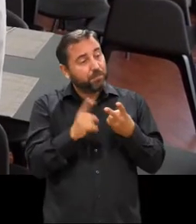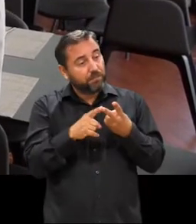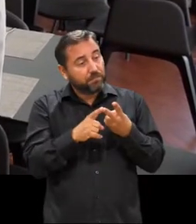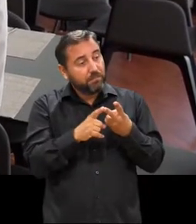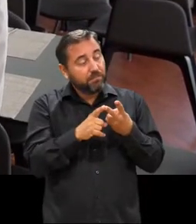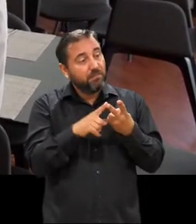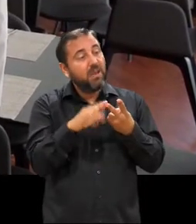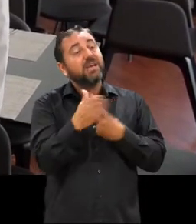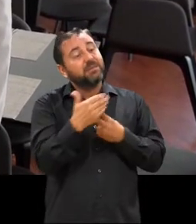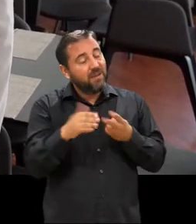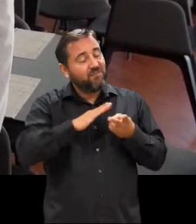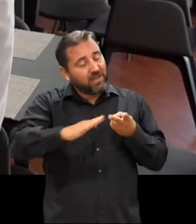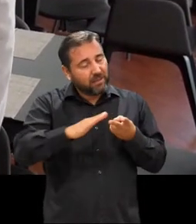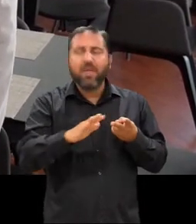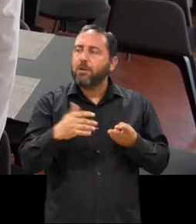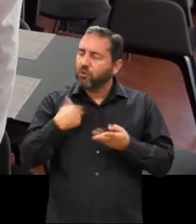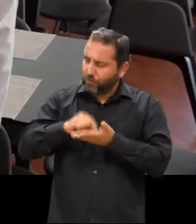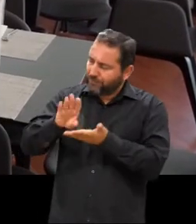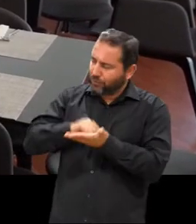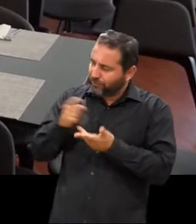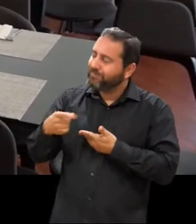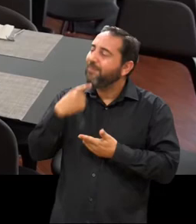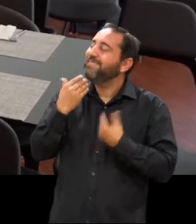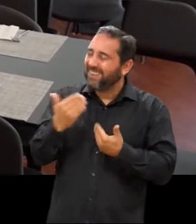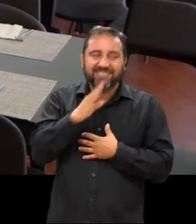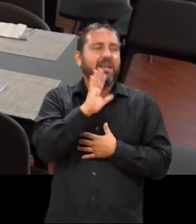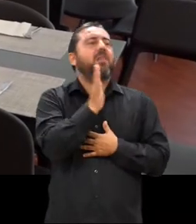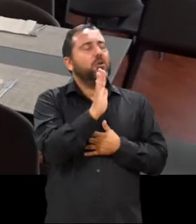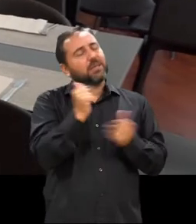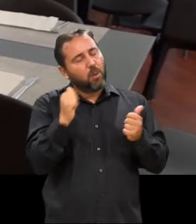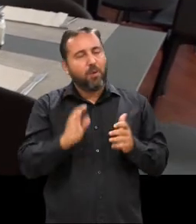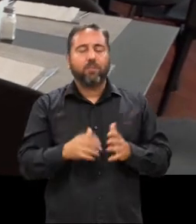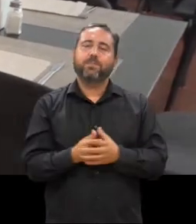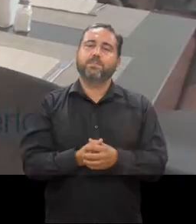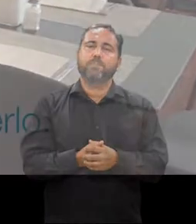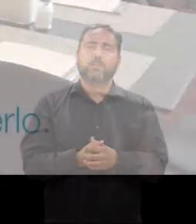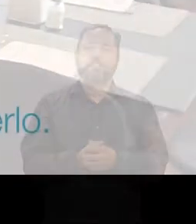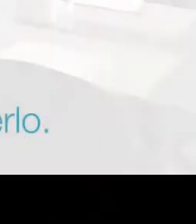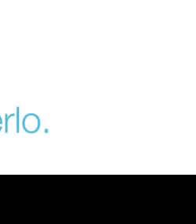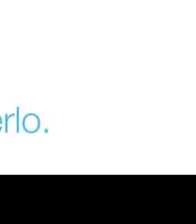el... Tomamos nota de su pedido. Muchas gracias. Muchas gracias. Hasta luego. Hasta ahora.